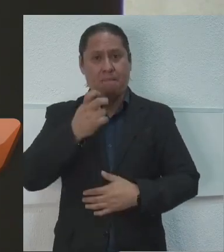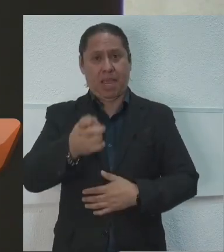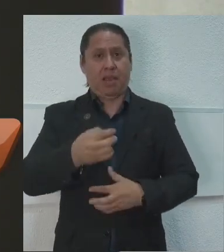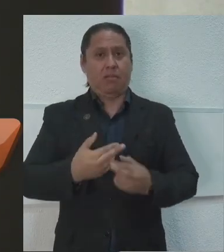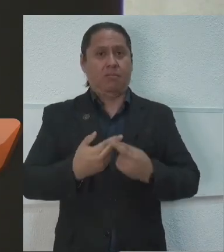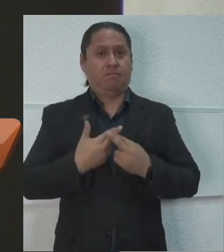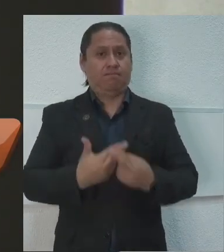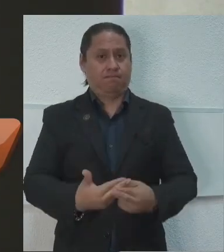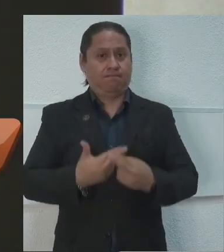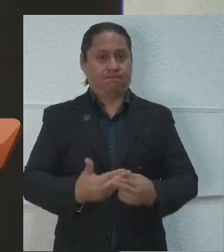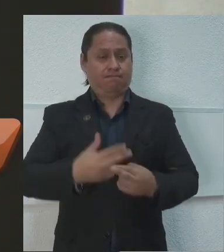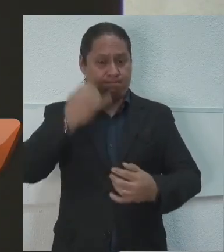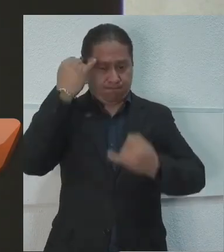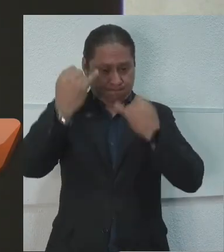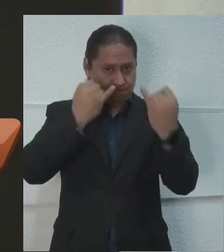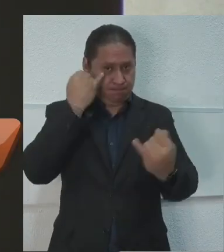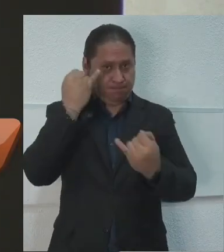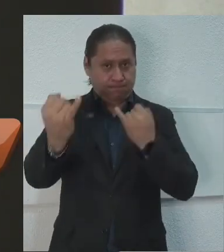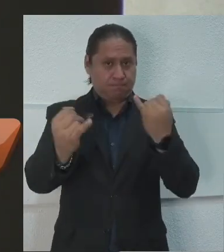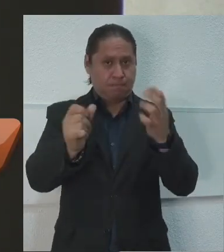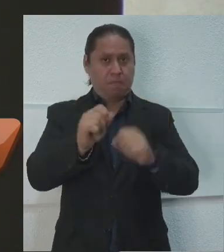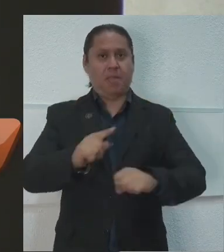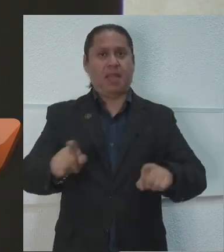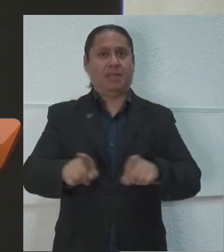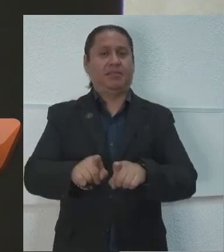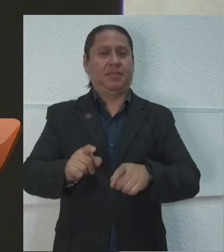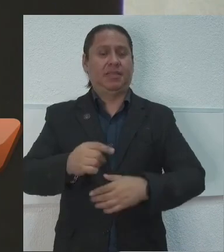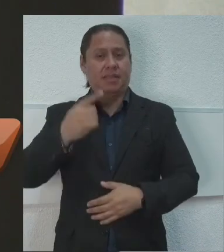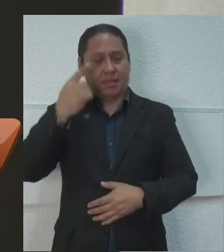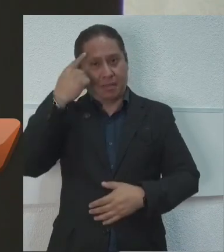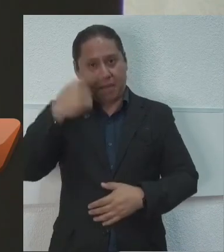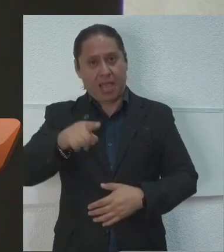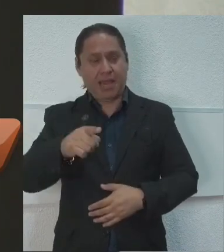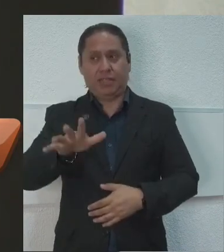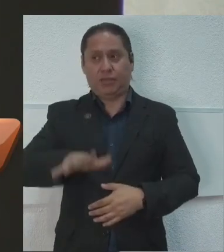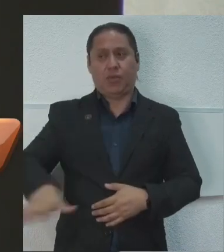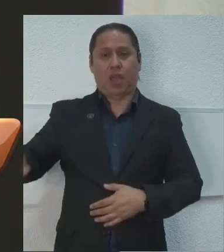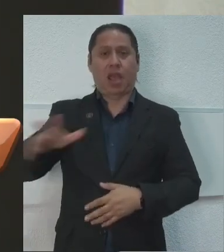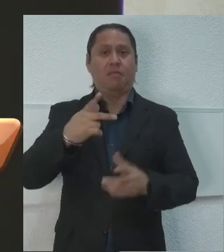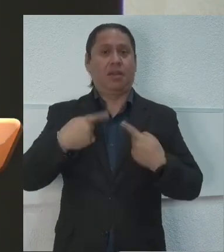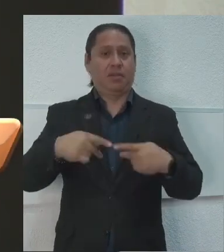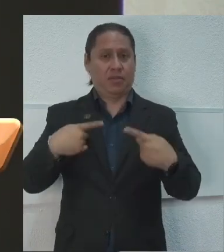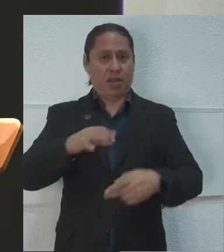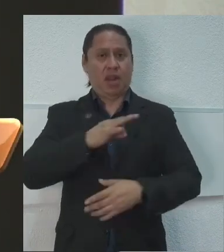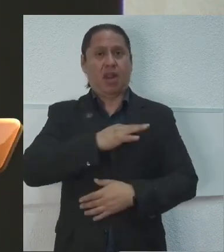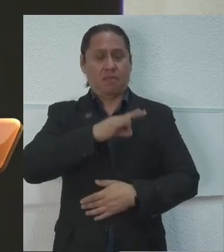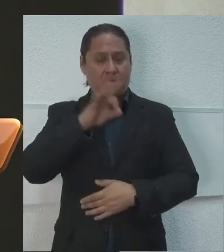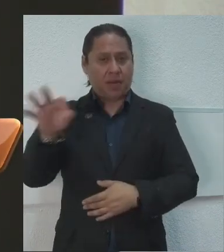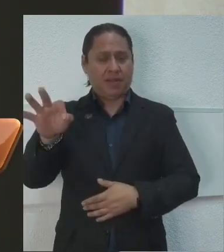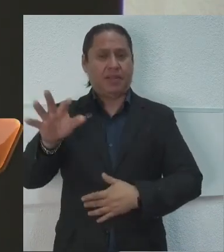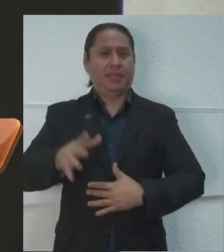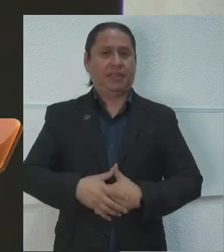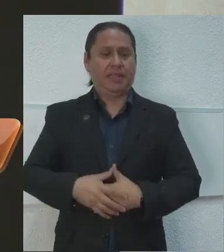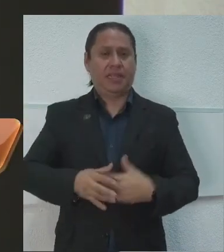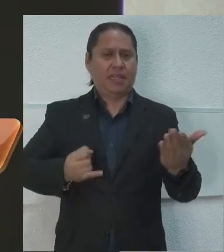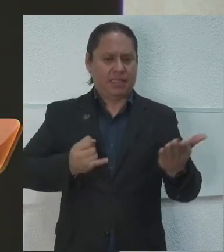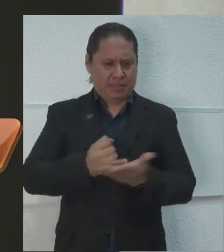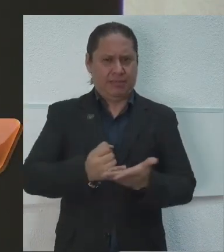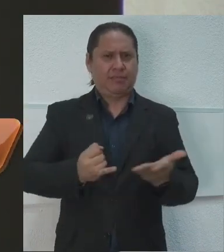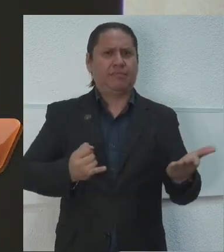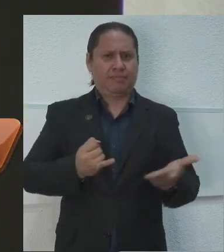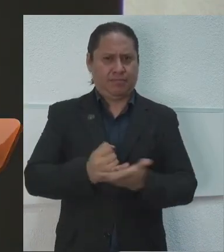enriquezca en ideas la misma, para que el pueblo pueda tomar las